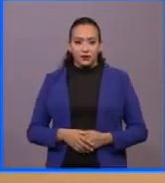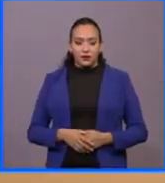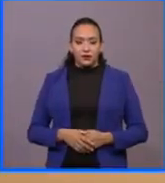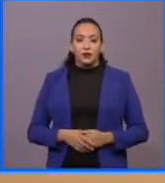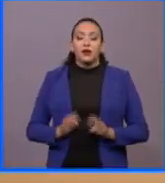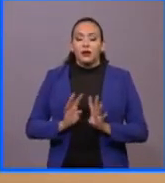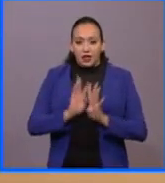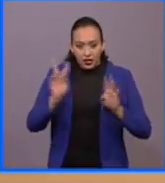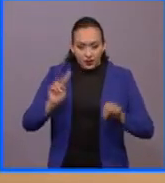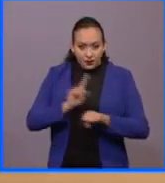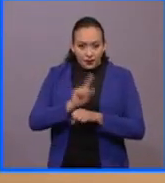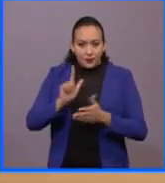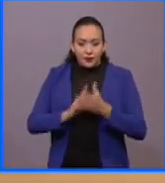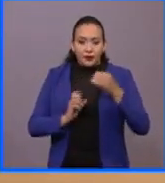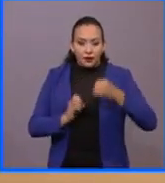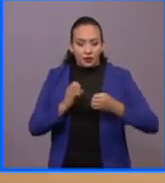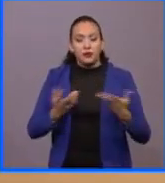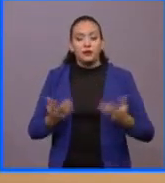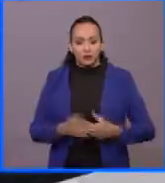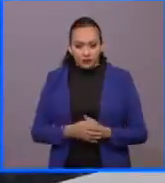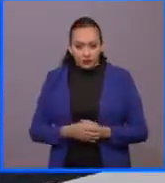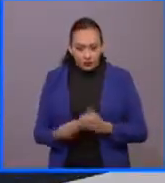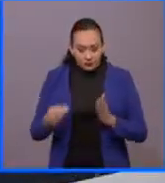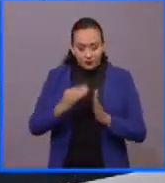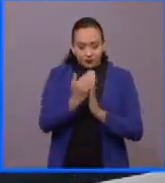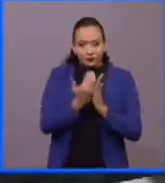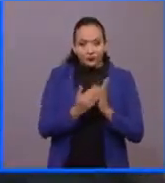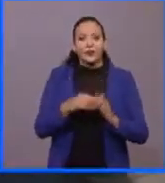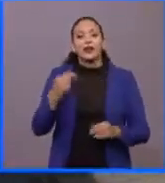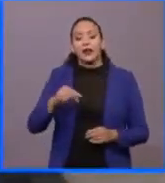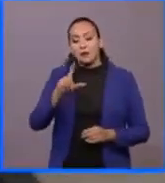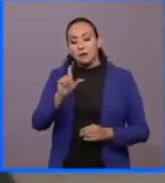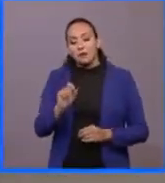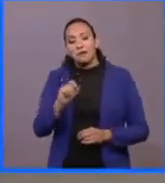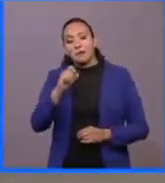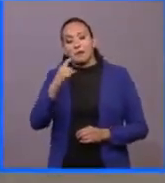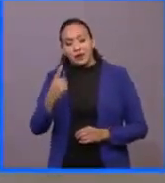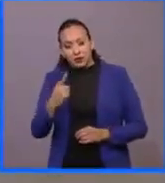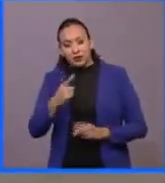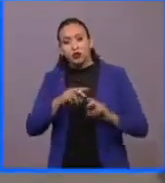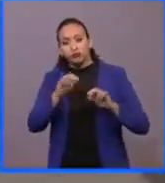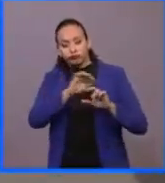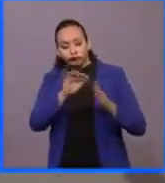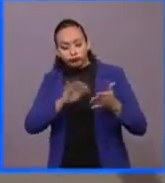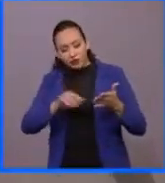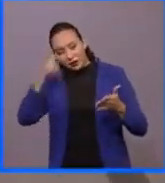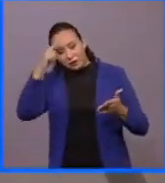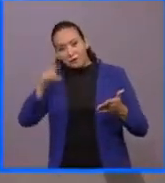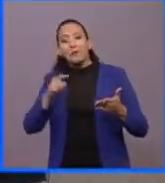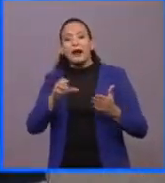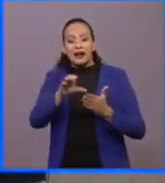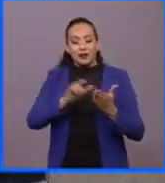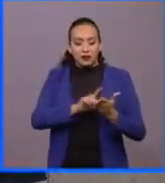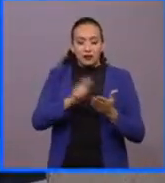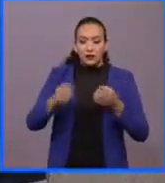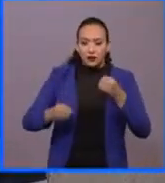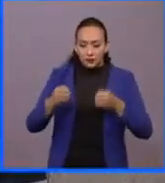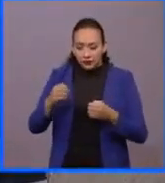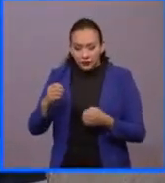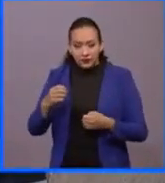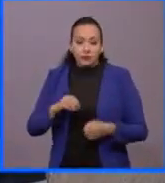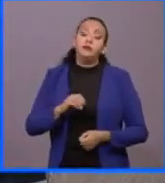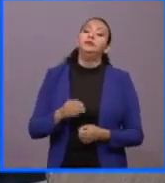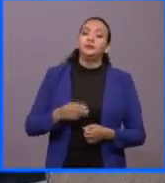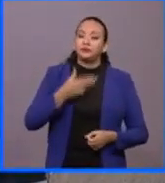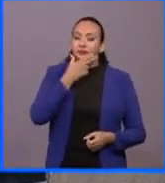El Consejo de la Judicatura Federal puso a disposición la obra 21 ensayos del derecho constitucional comparado del jurista español